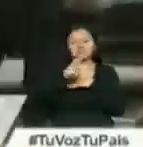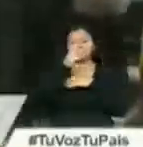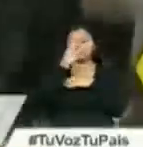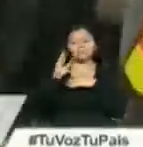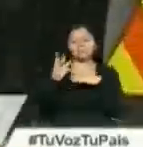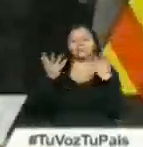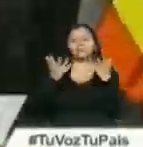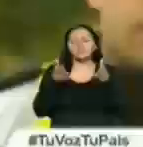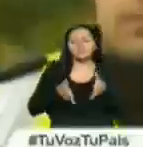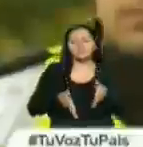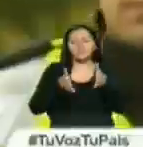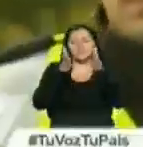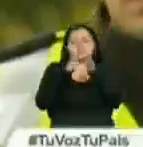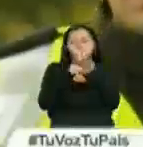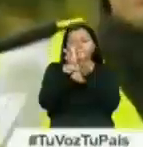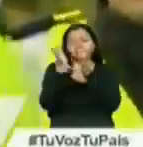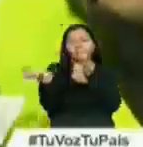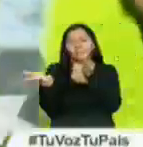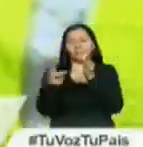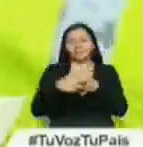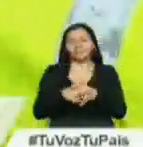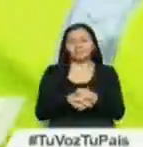punto donde las vías se separan.